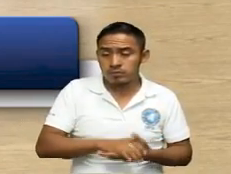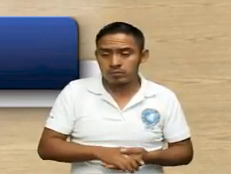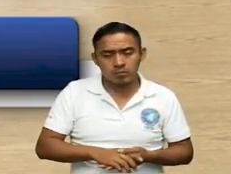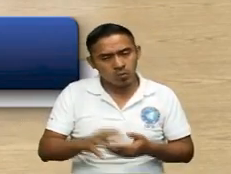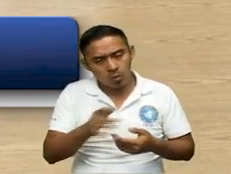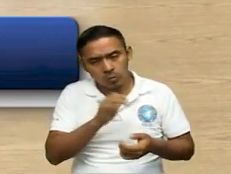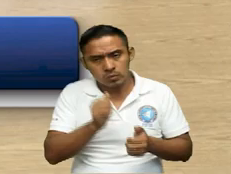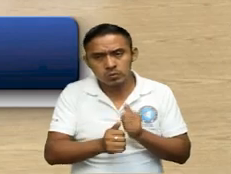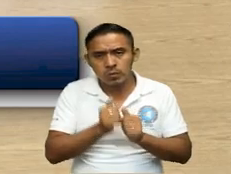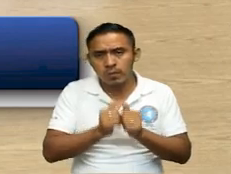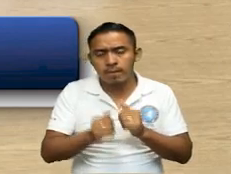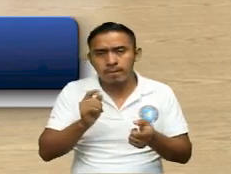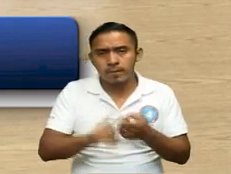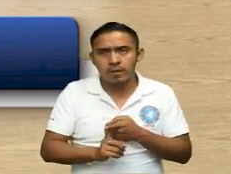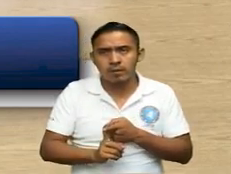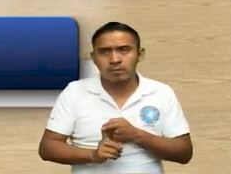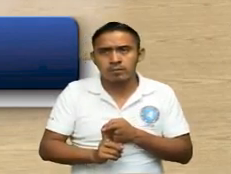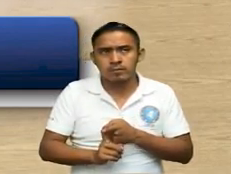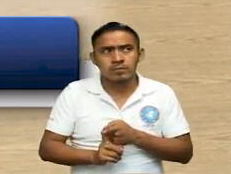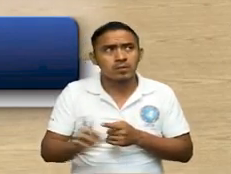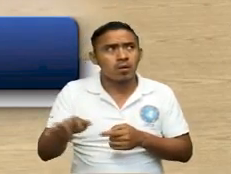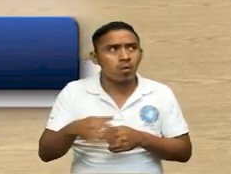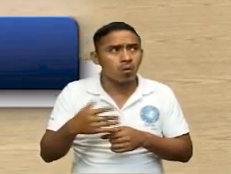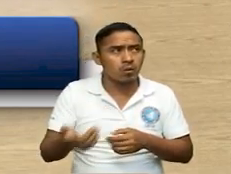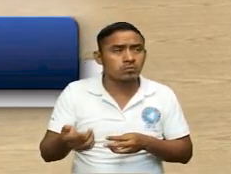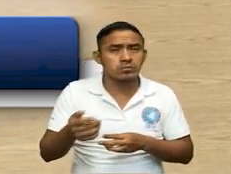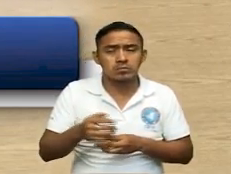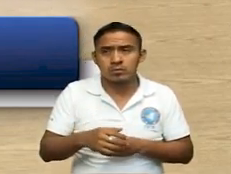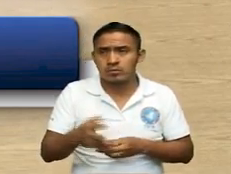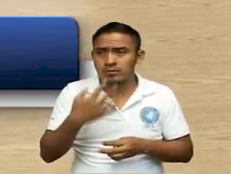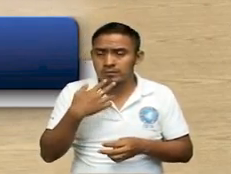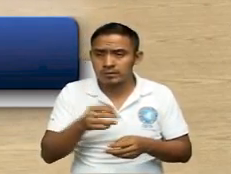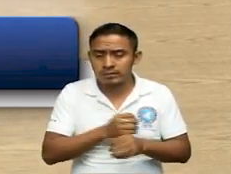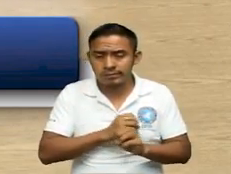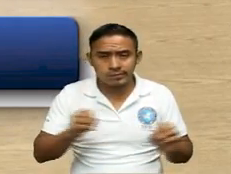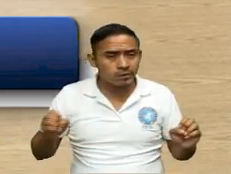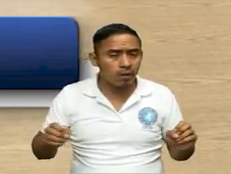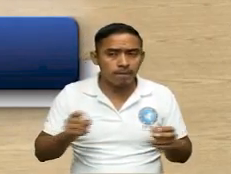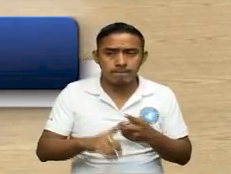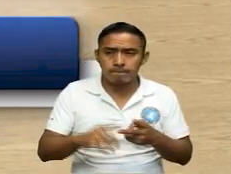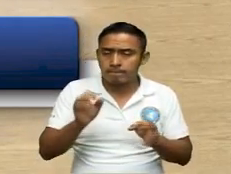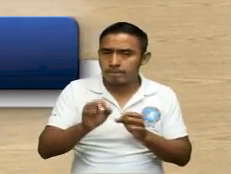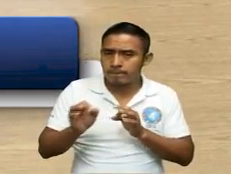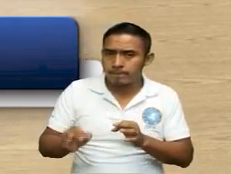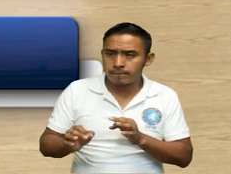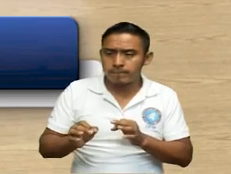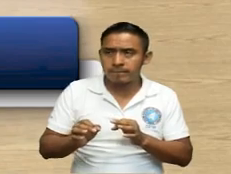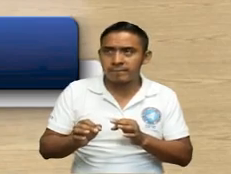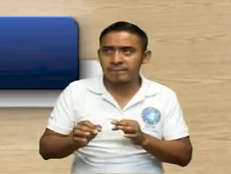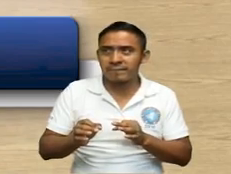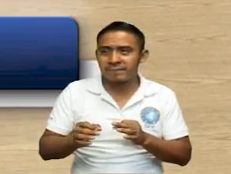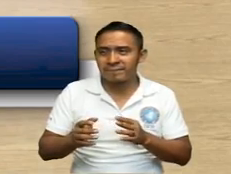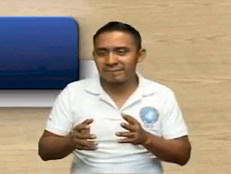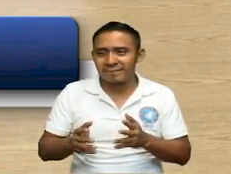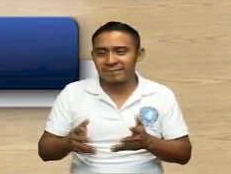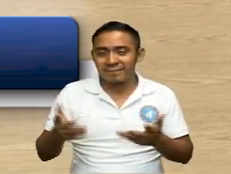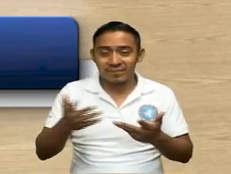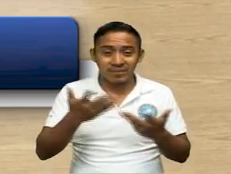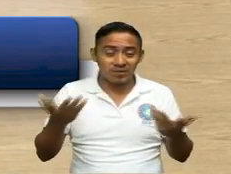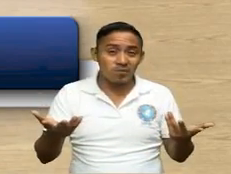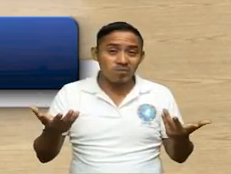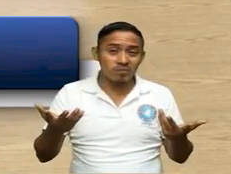traumatismo, o bien que utilizamos jabones inadecuados en esa área, que utilizamos ropa de material sintético. Cuando hablamos de jabones